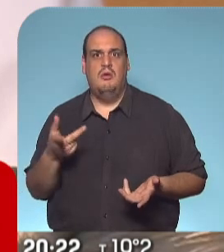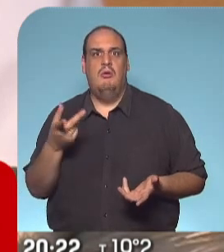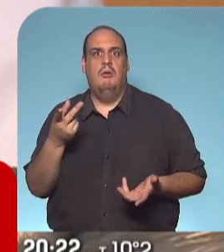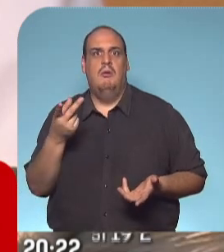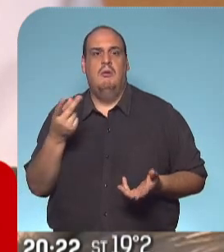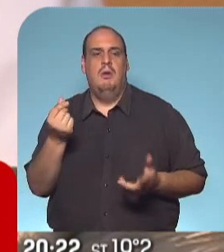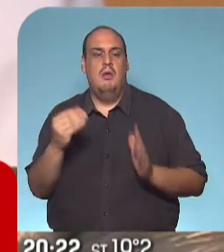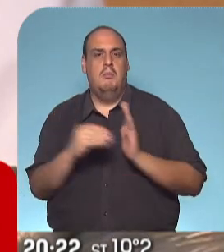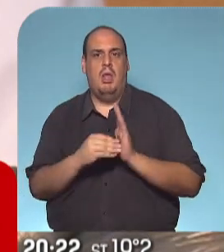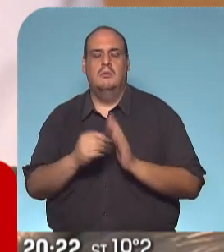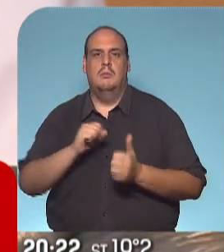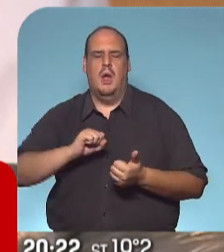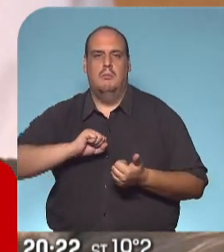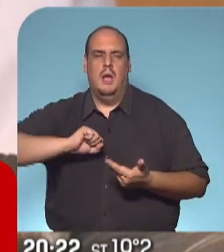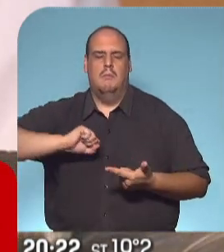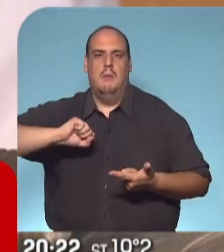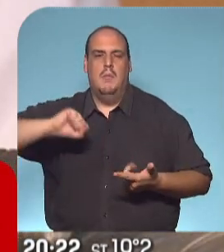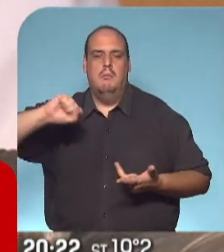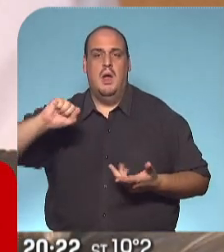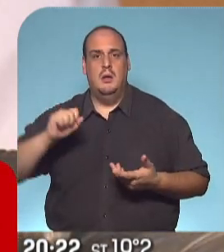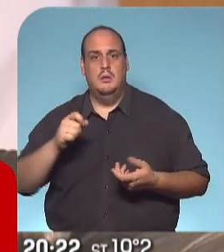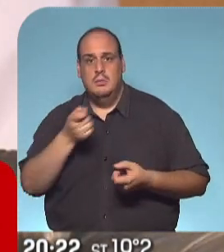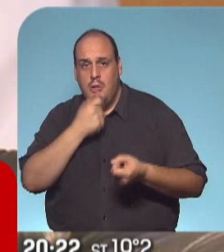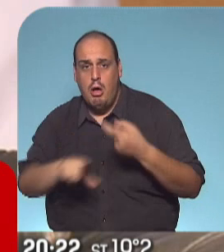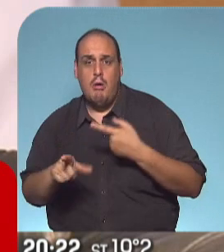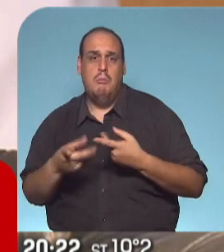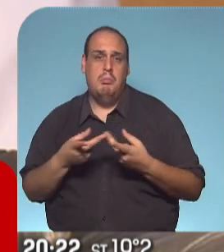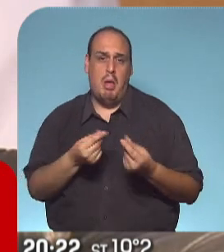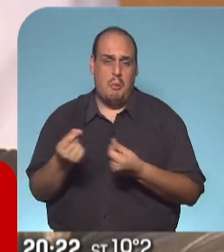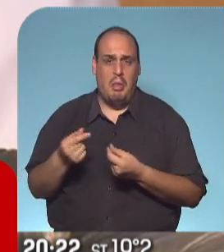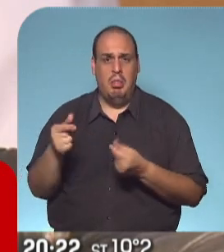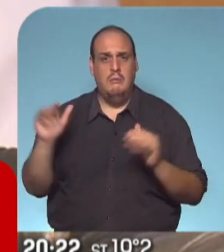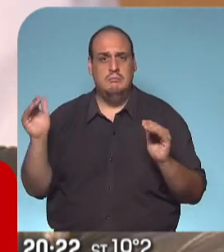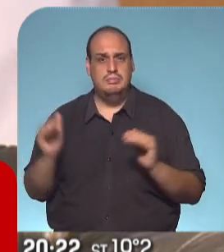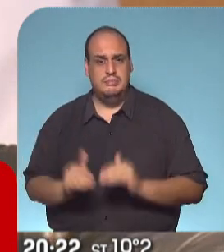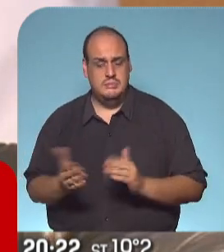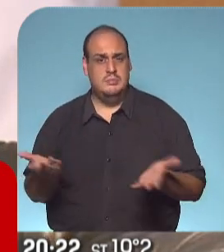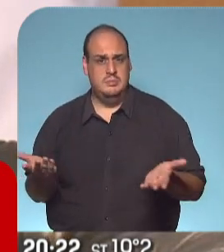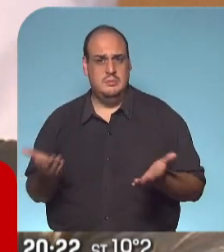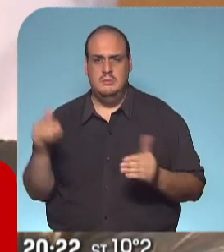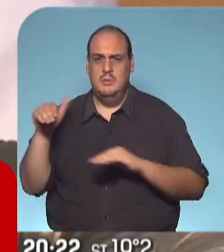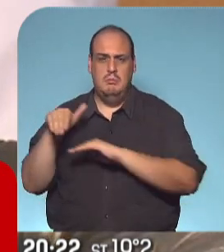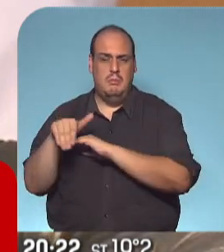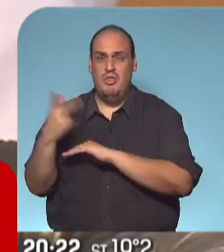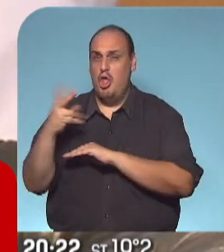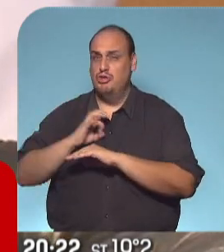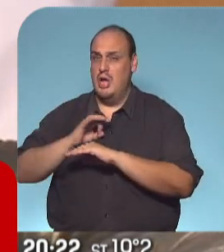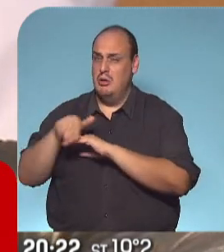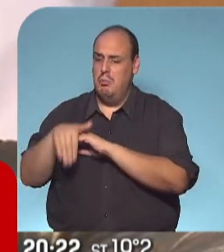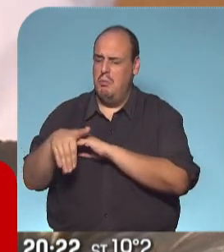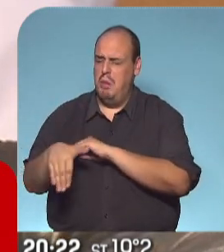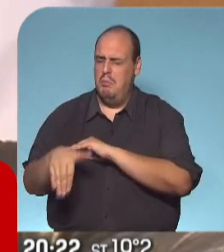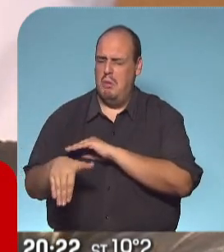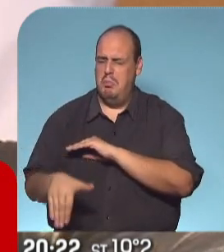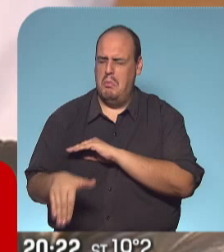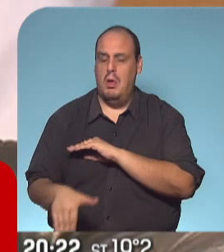resultó en menos actividad económica. En 3 de los últimos 4 años el producto de la economía argentina cayó, viene cayendo en 2 años seguidos. Y a esto se le